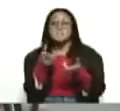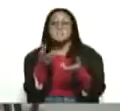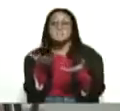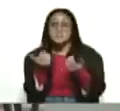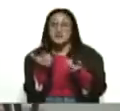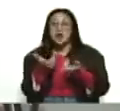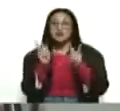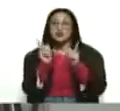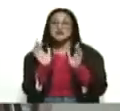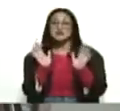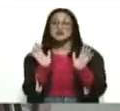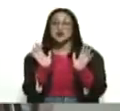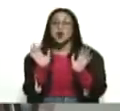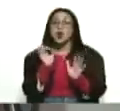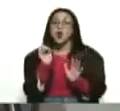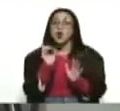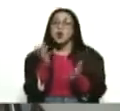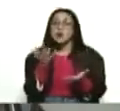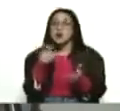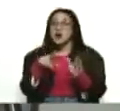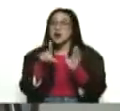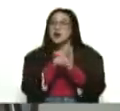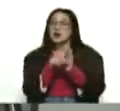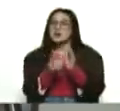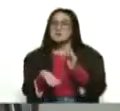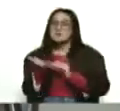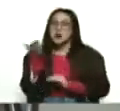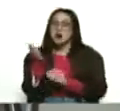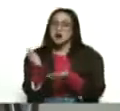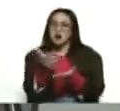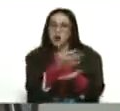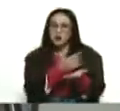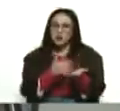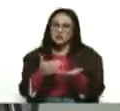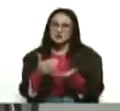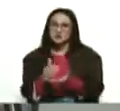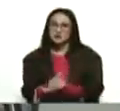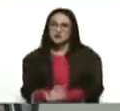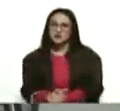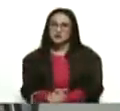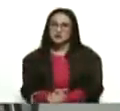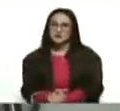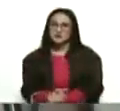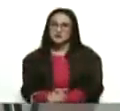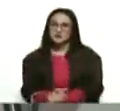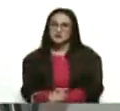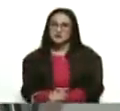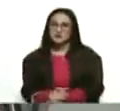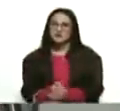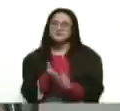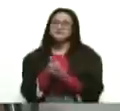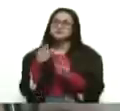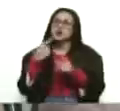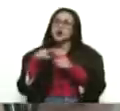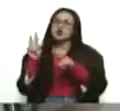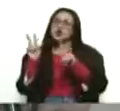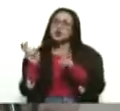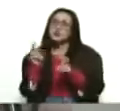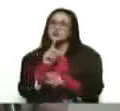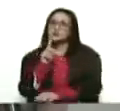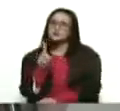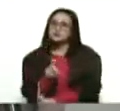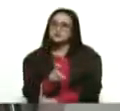Y si estiman más o menos si esta ley va a incrementar la recaudación. Sí. Sobre otro tema, quería preguntarle,